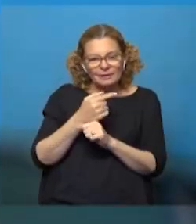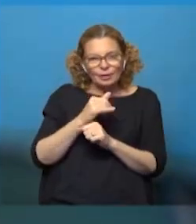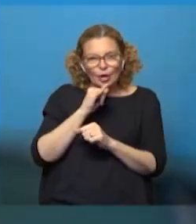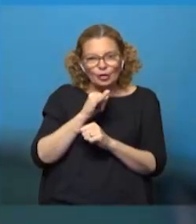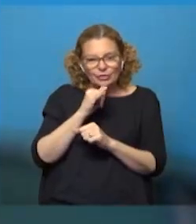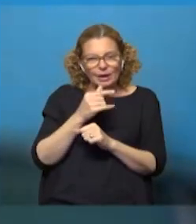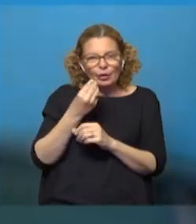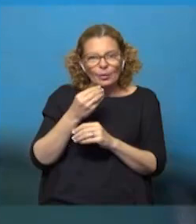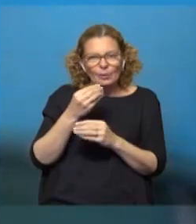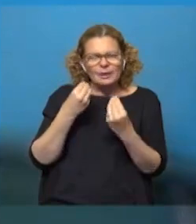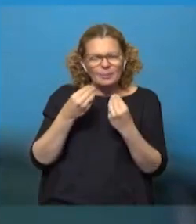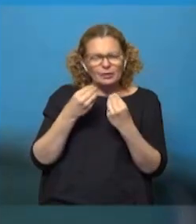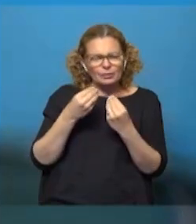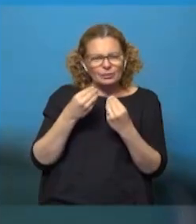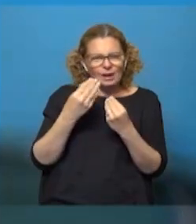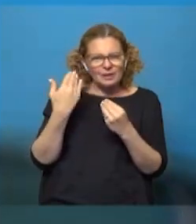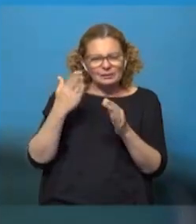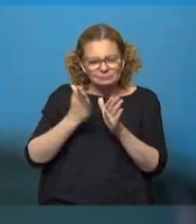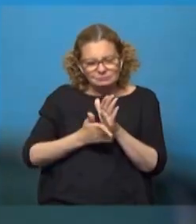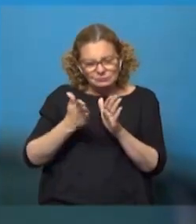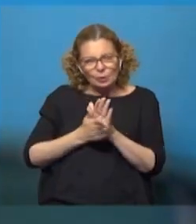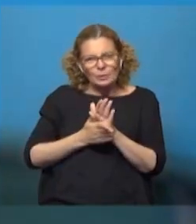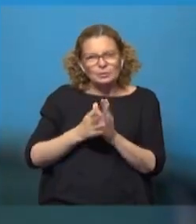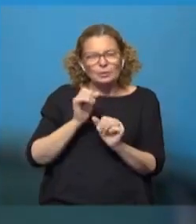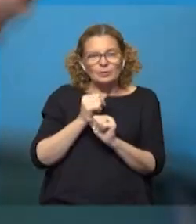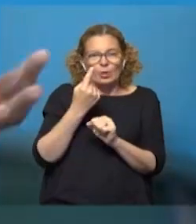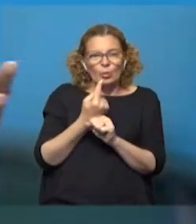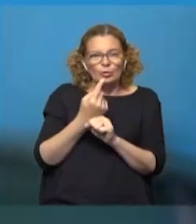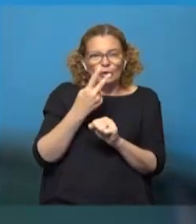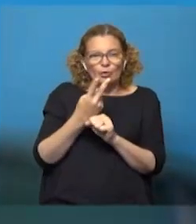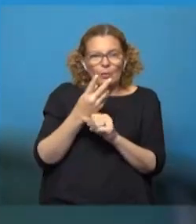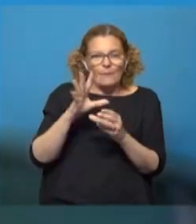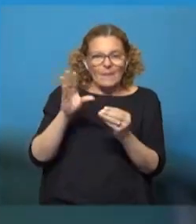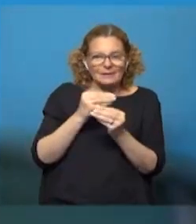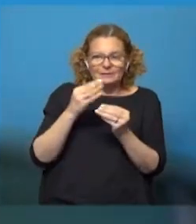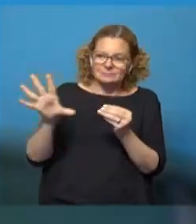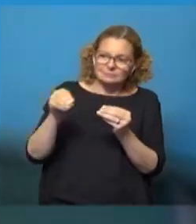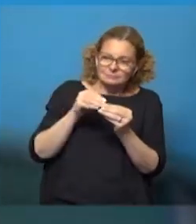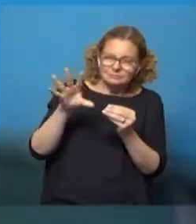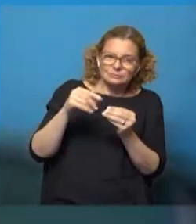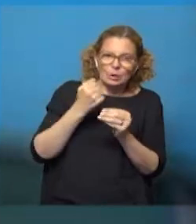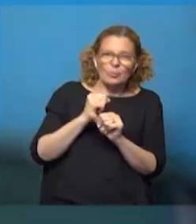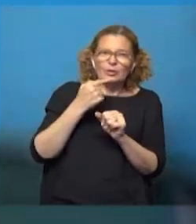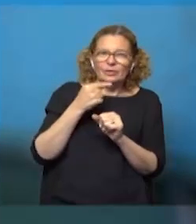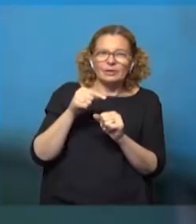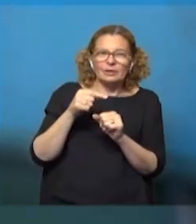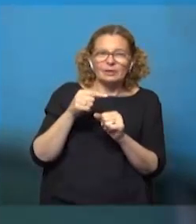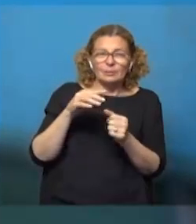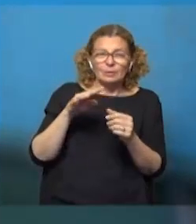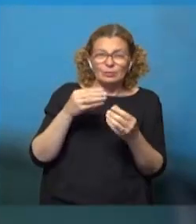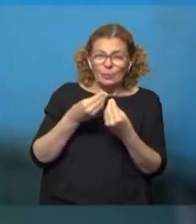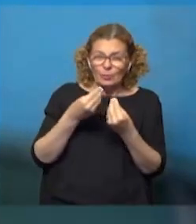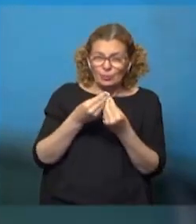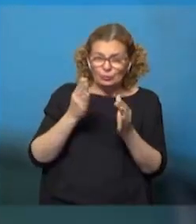reconstruir como los acontecimientos fueron esos documentos no pueden ser uno ni dos Cuantos más documentos sean mejor yo no puedo citar todos pero sí tengo que manejar